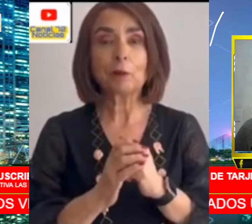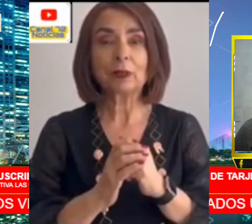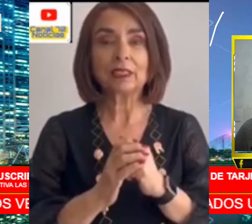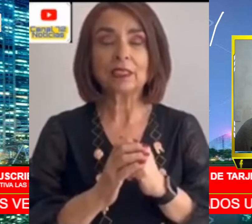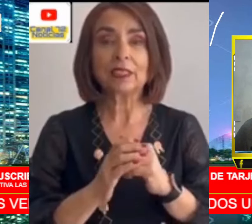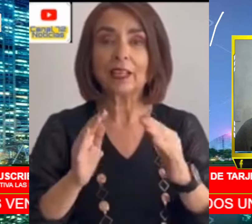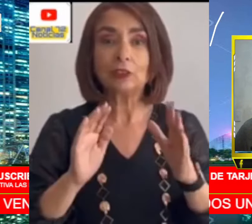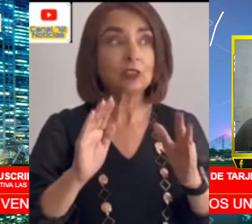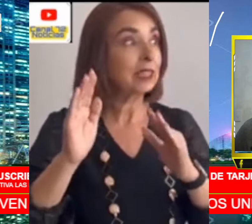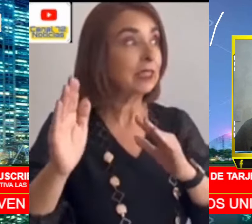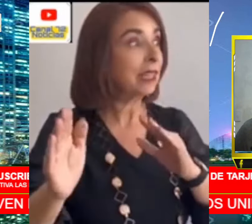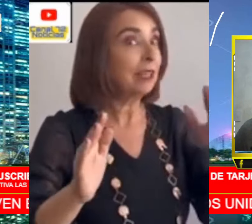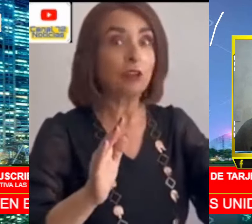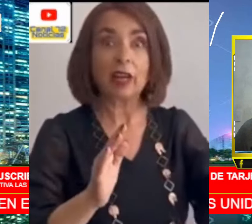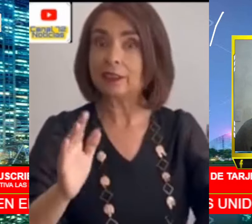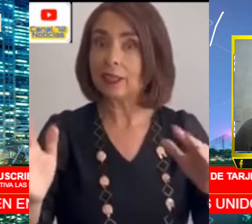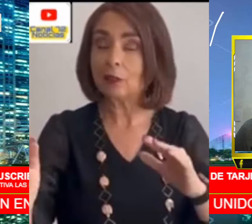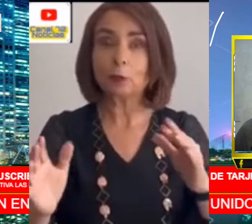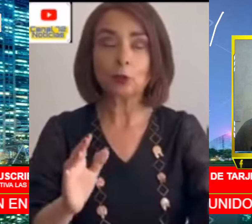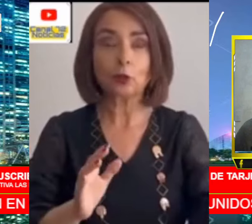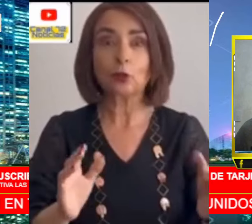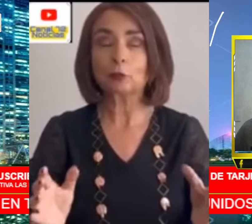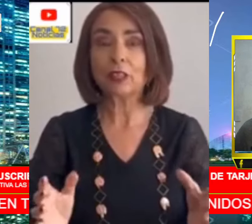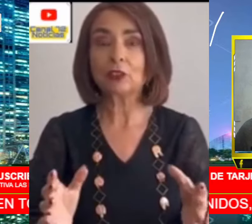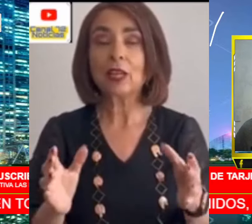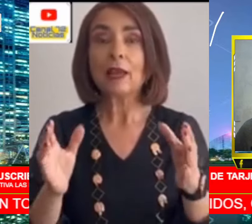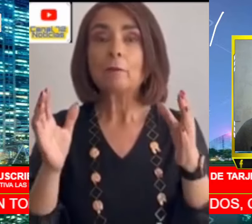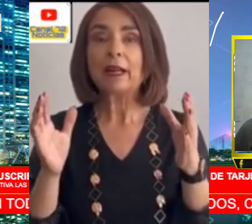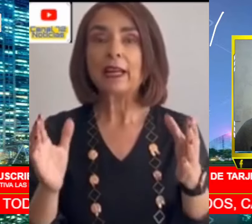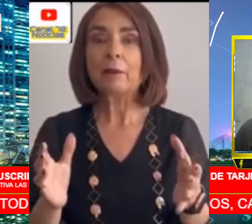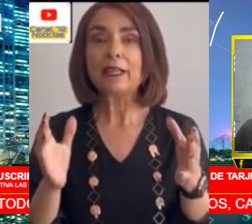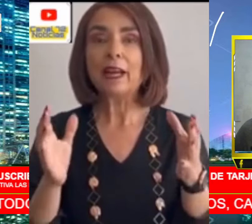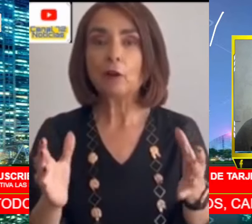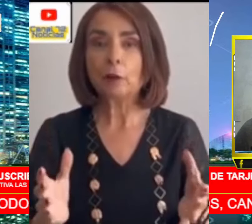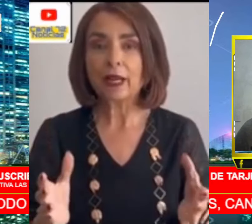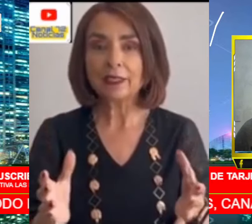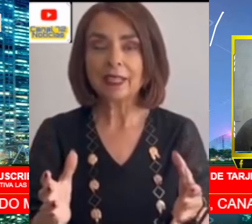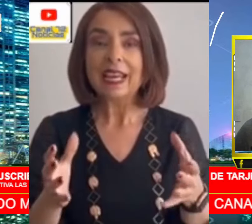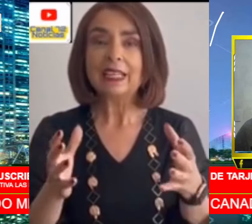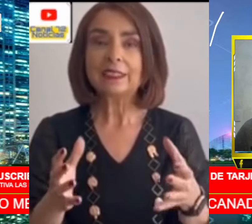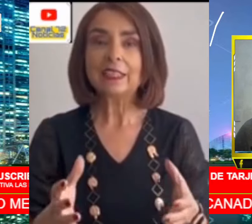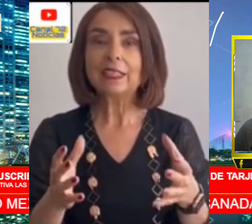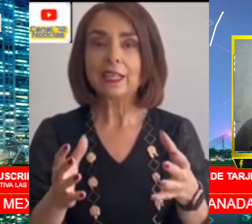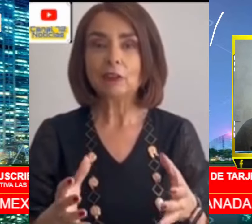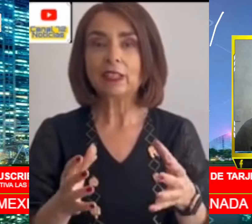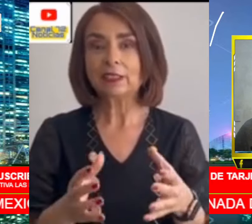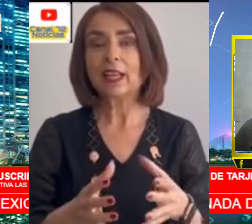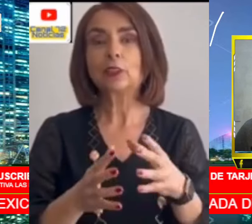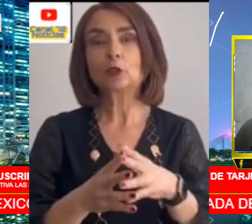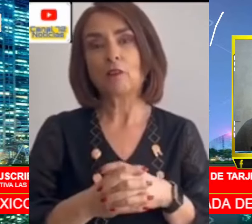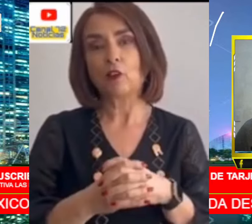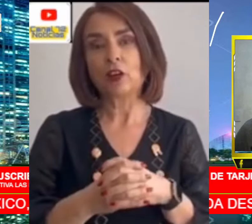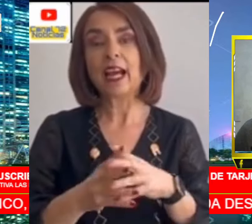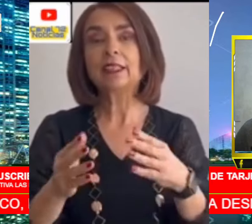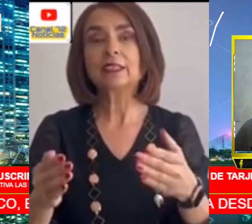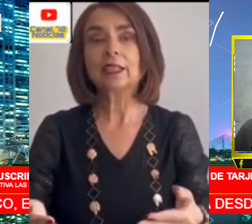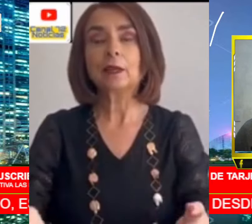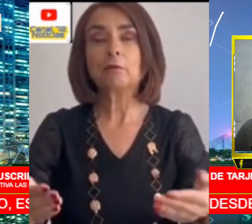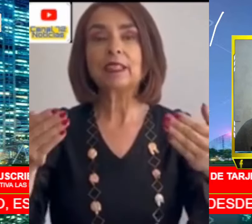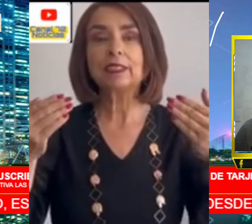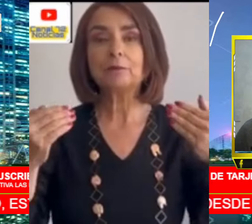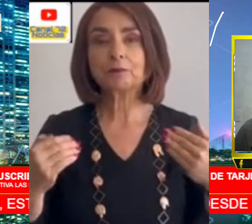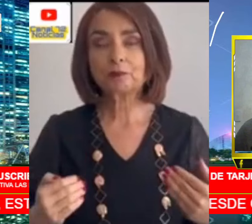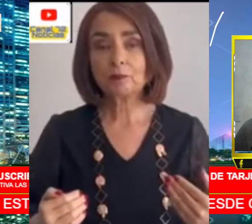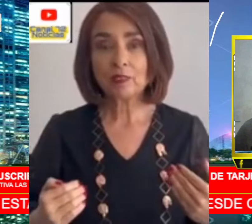Desde que la persona cumpla 70 años, de tratar de localizarlo por todos los medios para que vaya a cobrar ese dinero que está en su